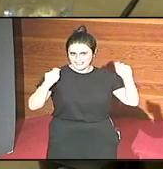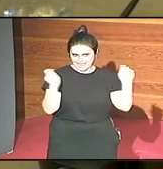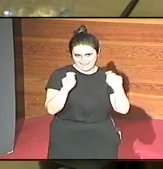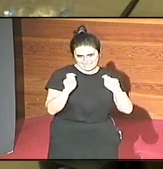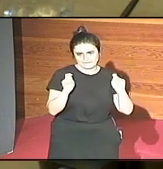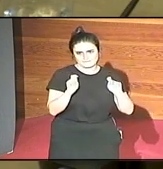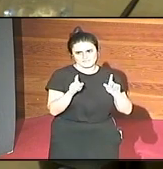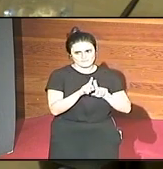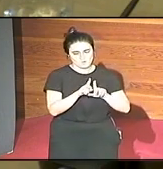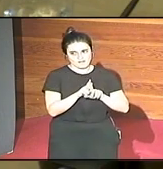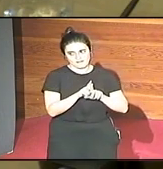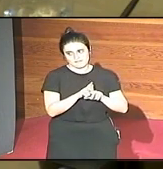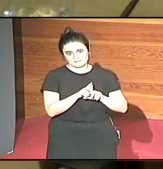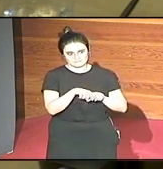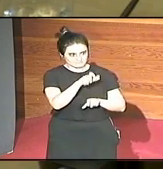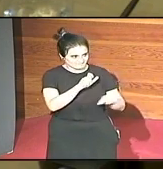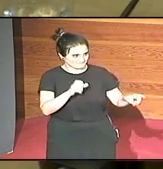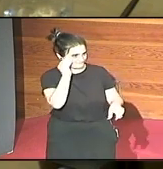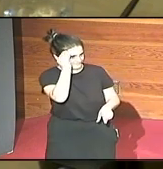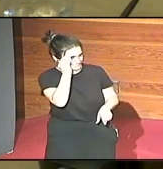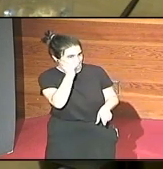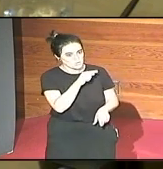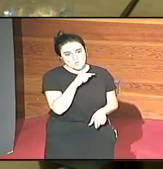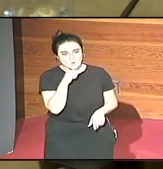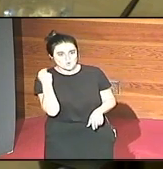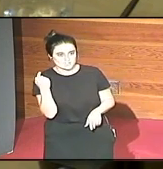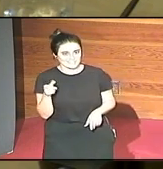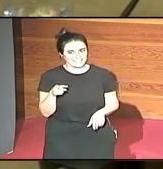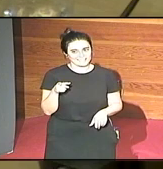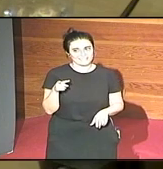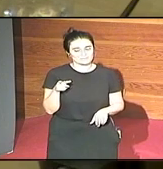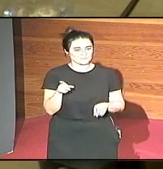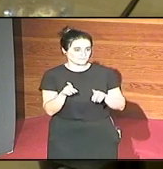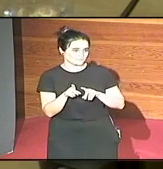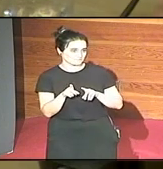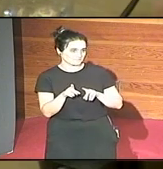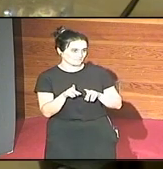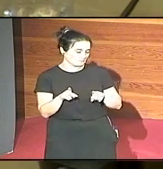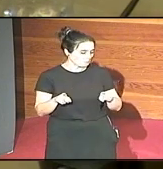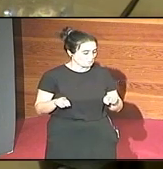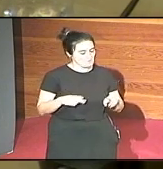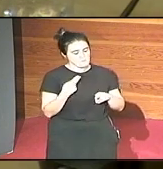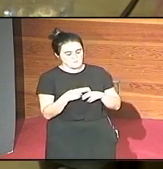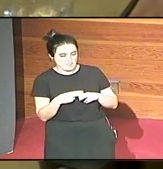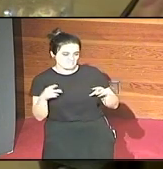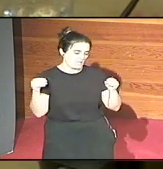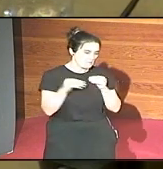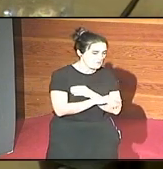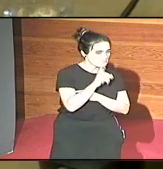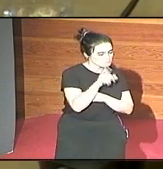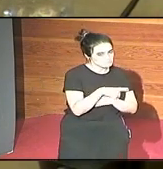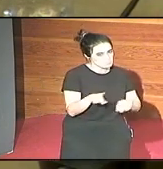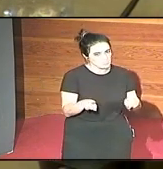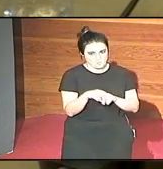todos aquellos que pensaban que Rusia funcionaría como, a pesar de las diferencias políticas, de las diferencias